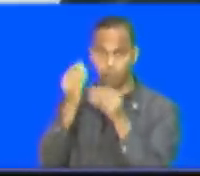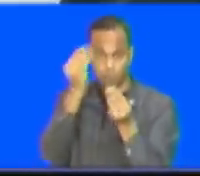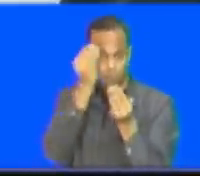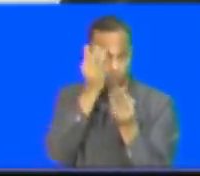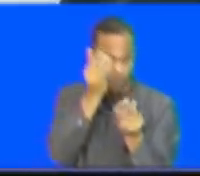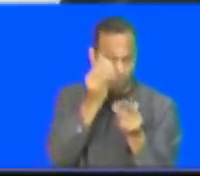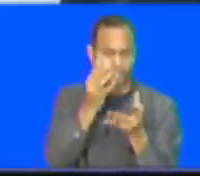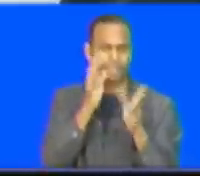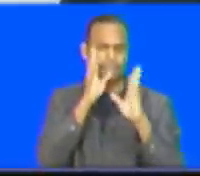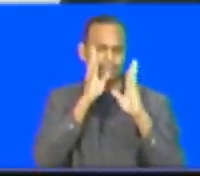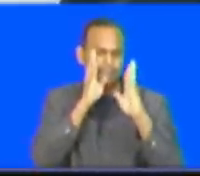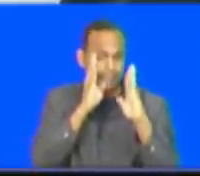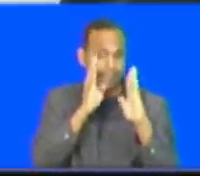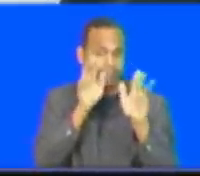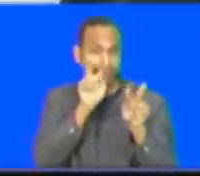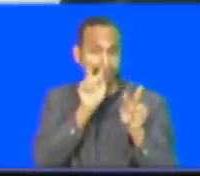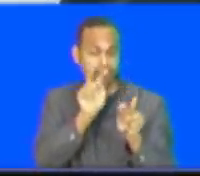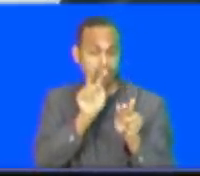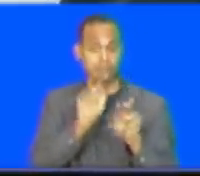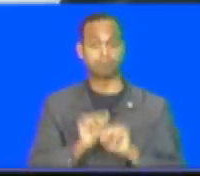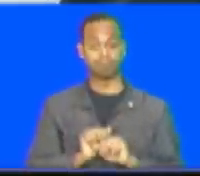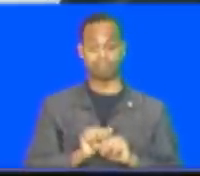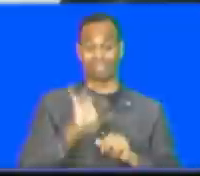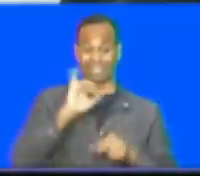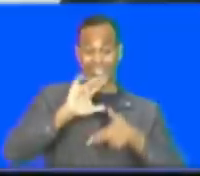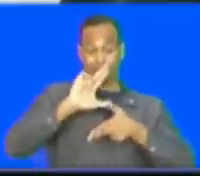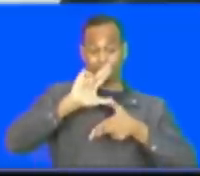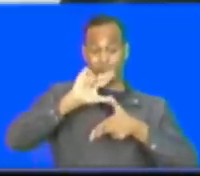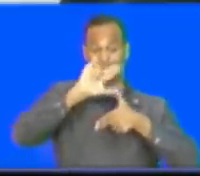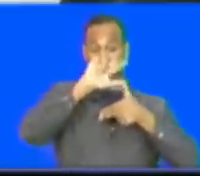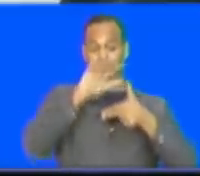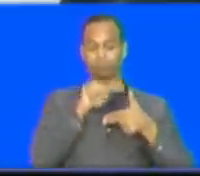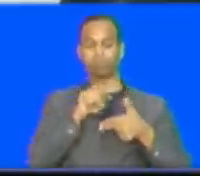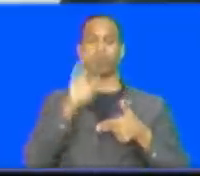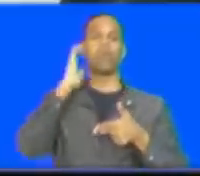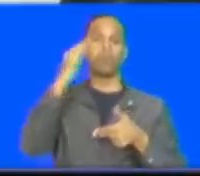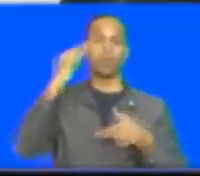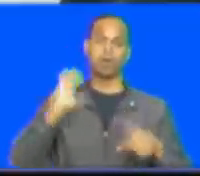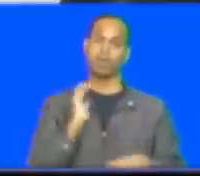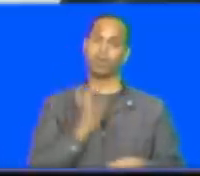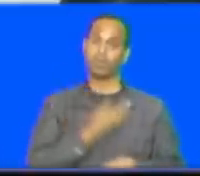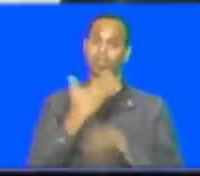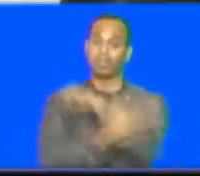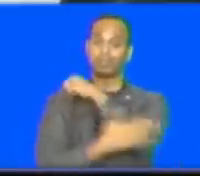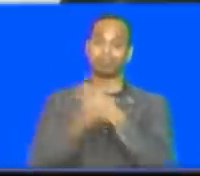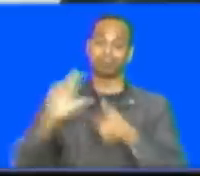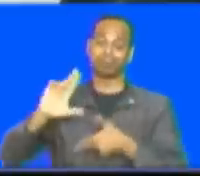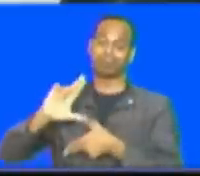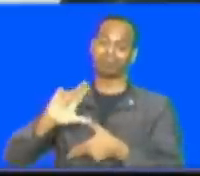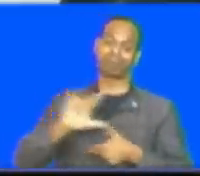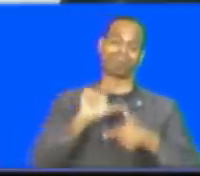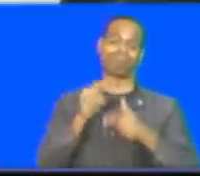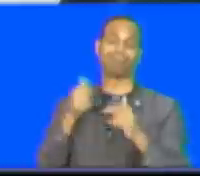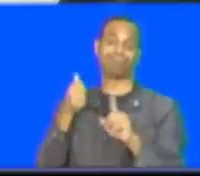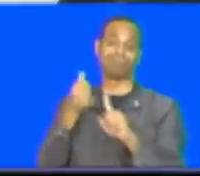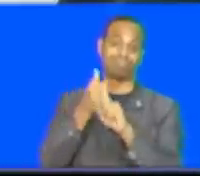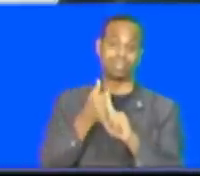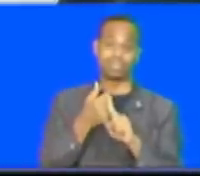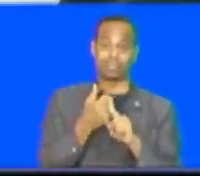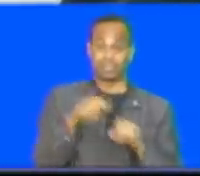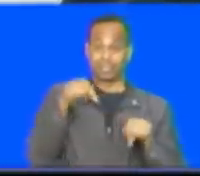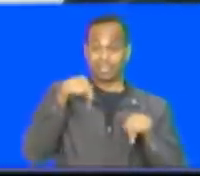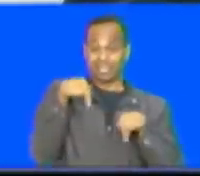está enfilado hacia nuestro país y ya las bandas nubosas del mismo penetraron desde